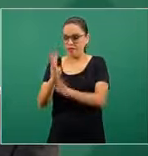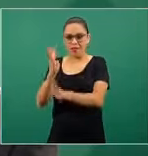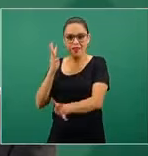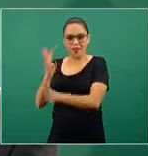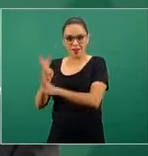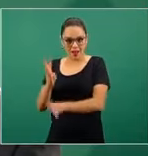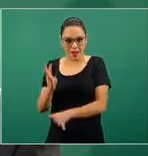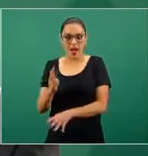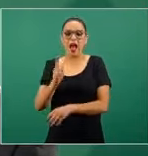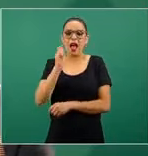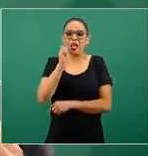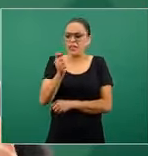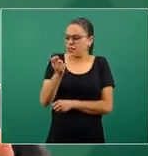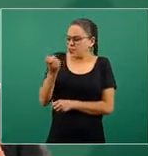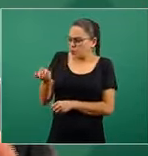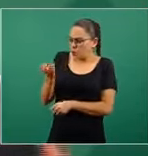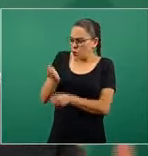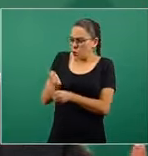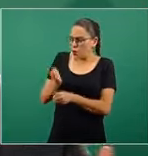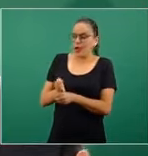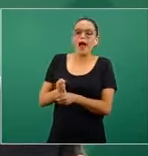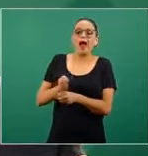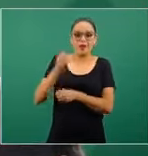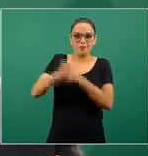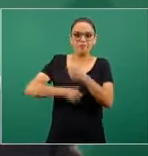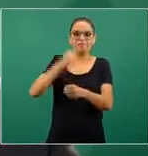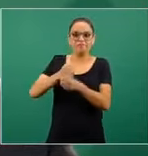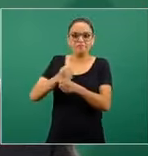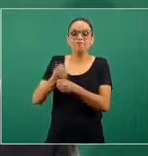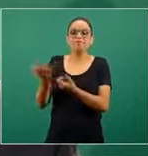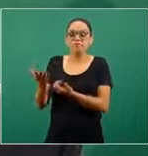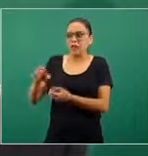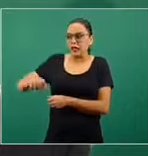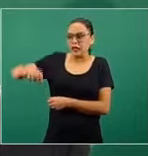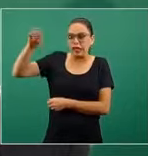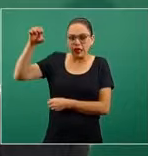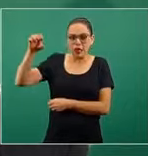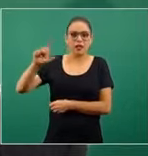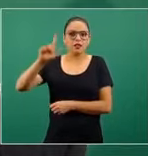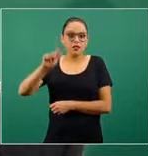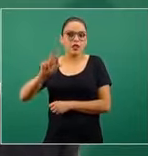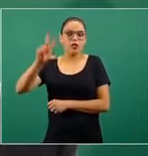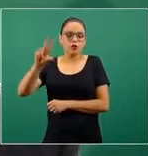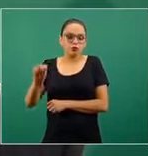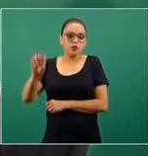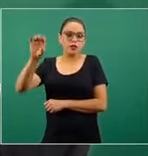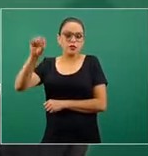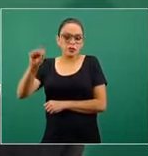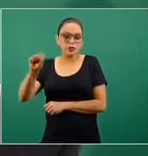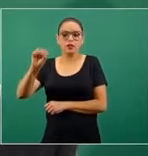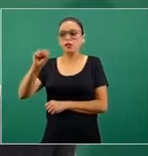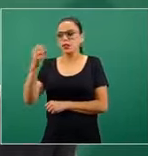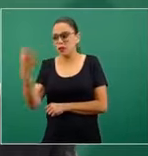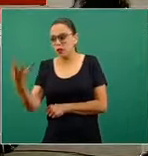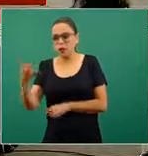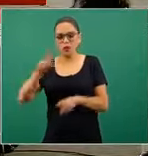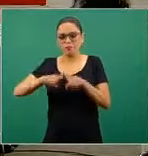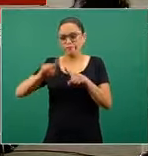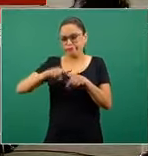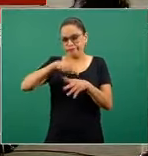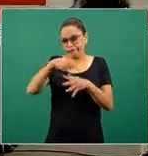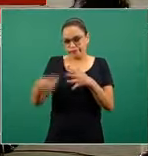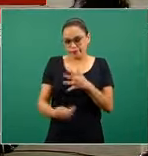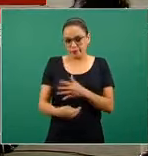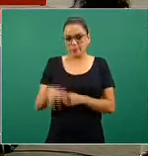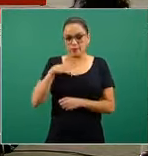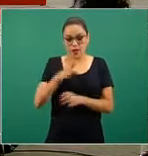las edades. En lugar de tener una enorme fila donde hay personas de 70, 80, 60, de 64, etcétera, tendremos